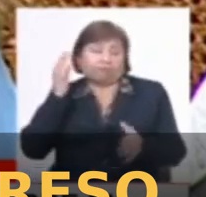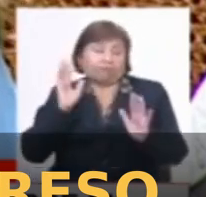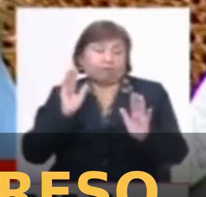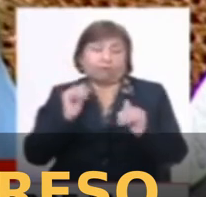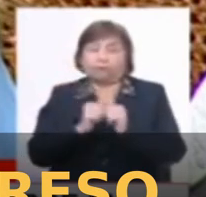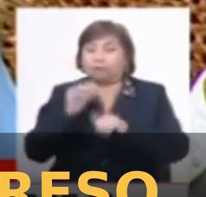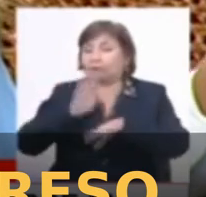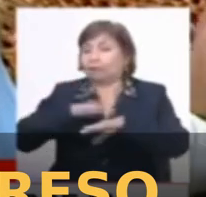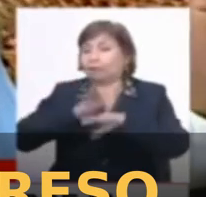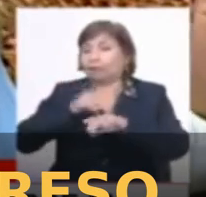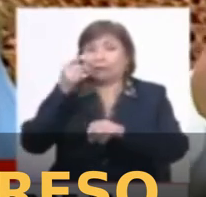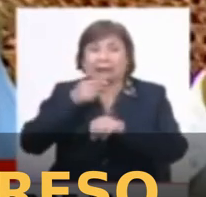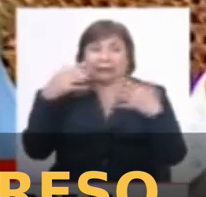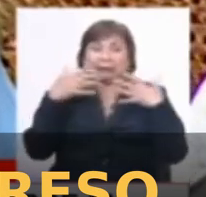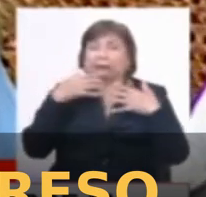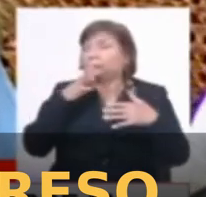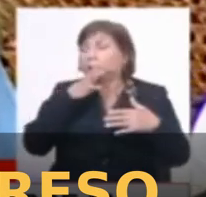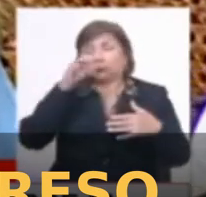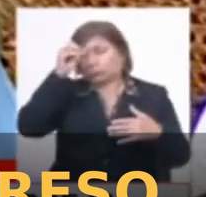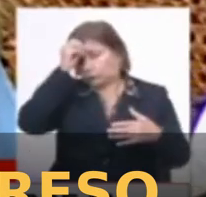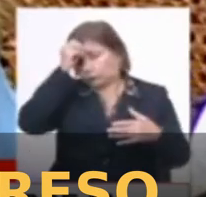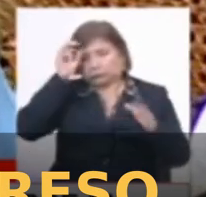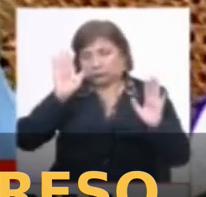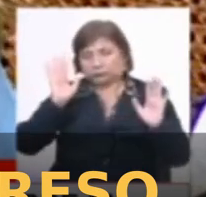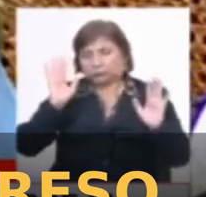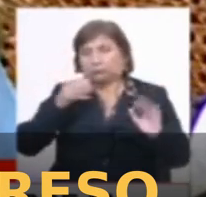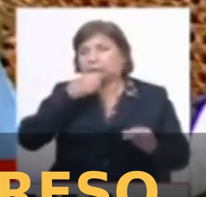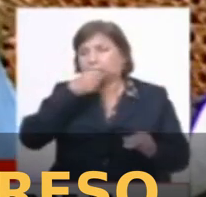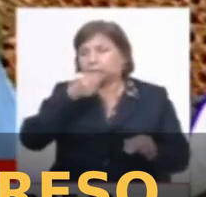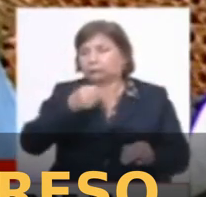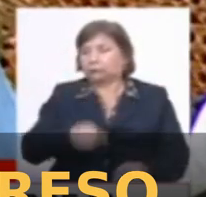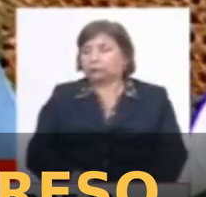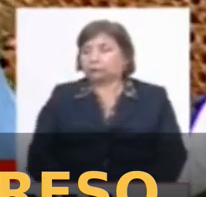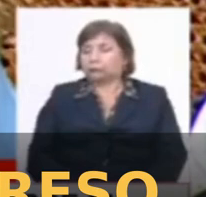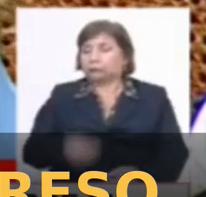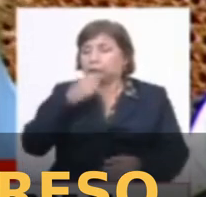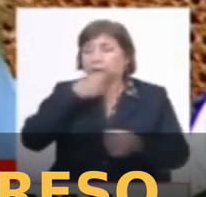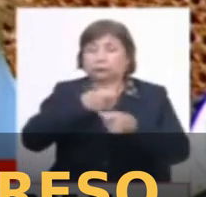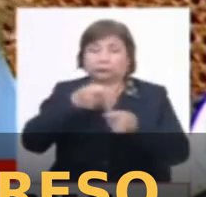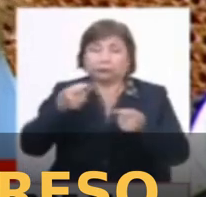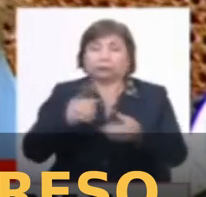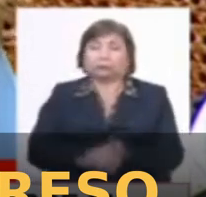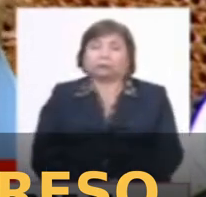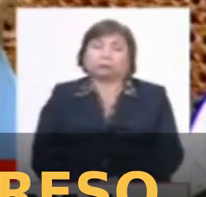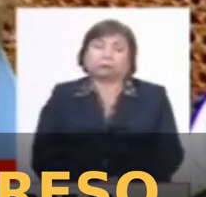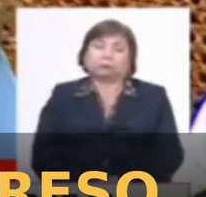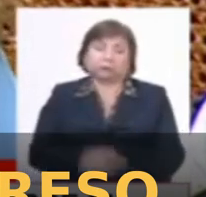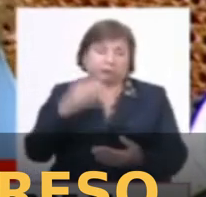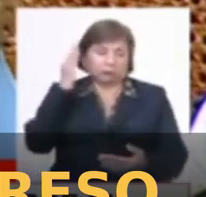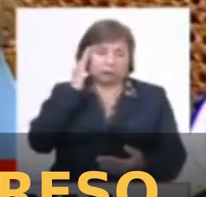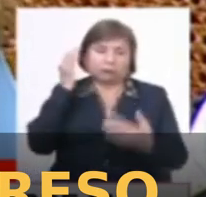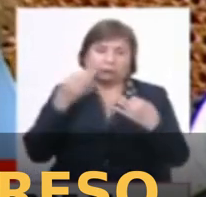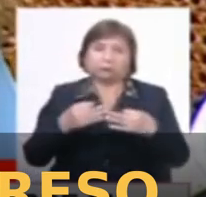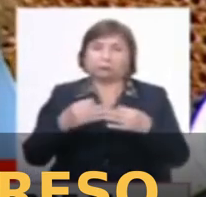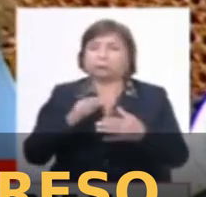las amenazas de Bruno, desconozco, eso lo sé por lo que él ha declarado en los medios. Y lo que sí sé es